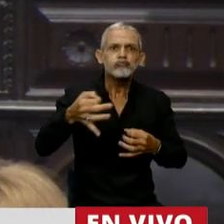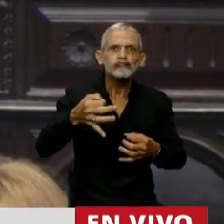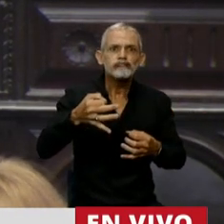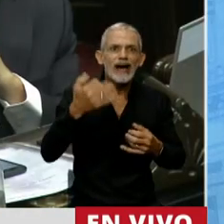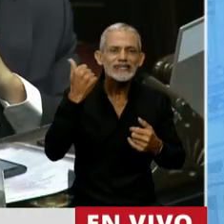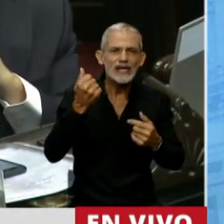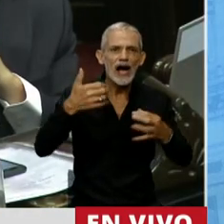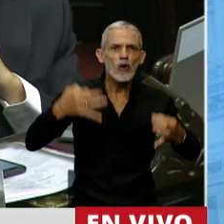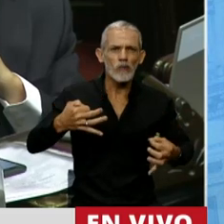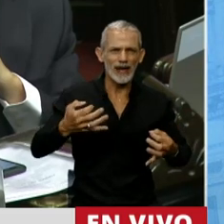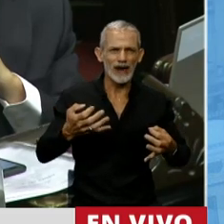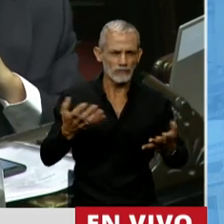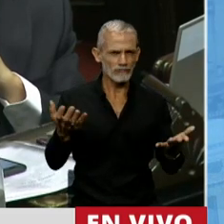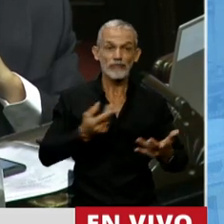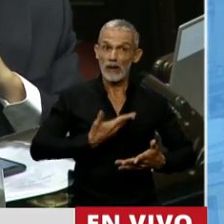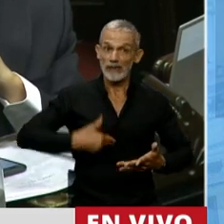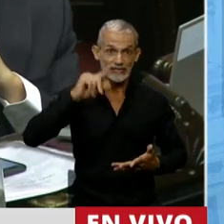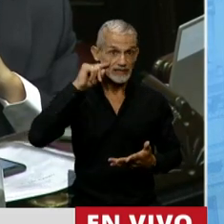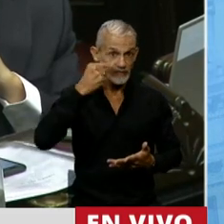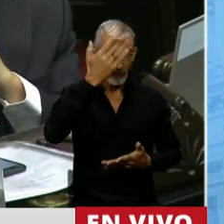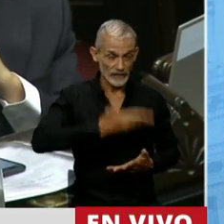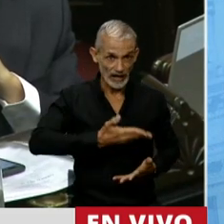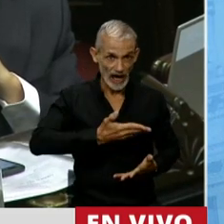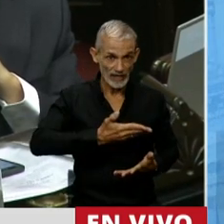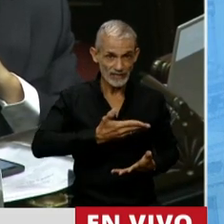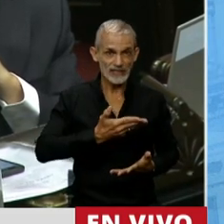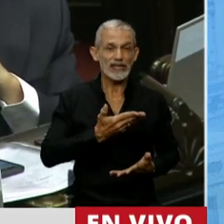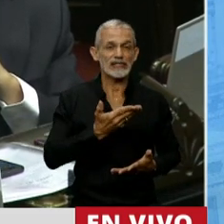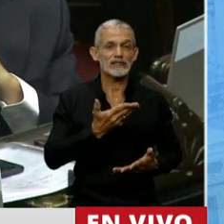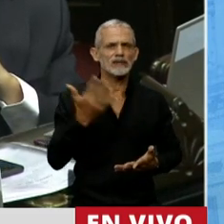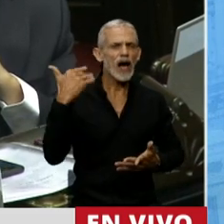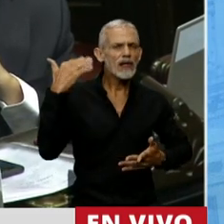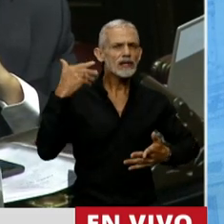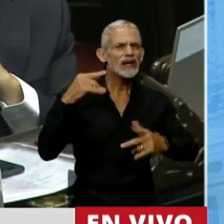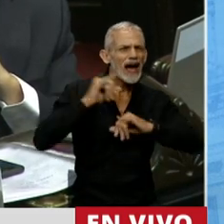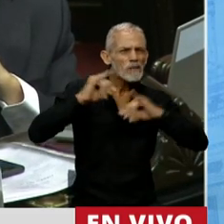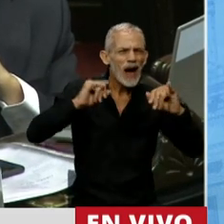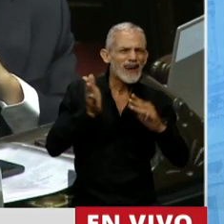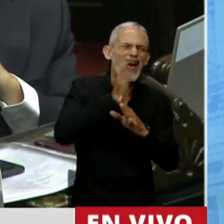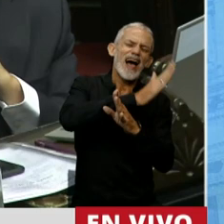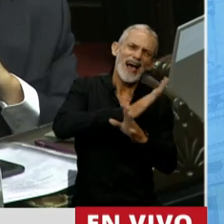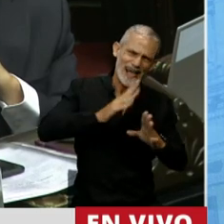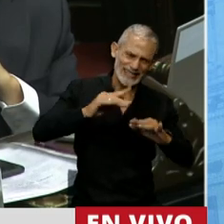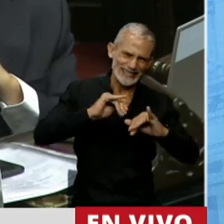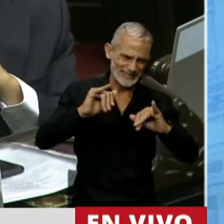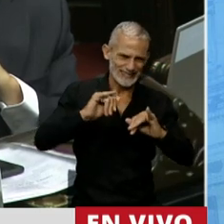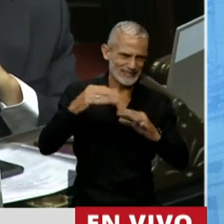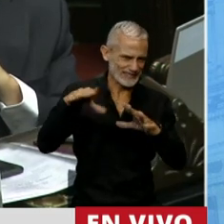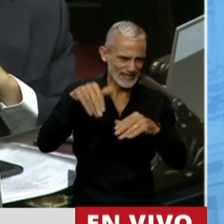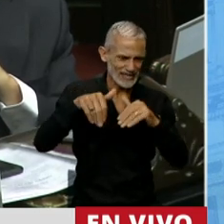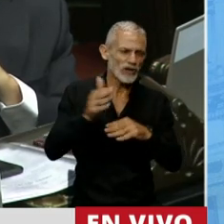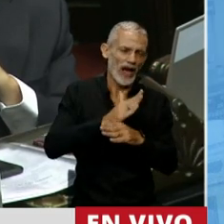efectivamente hicieron. El presidente de la Nación, Alberto Fernández, cuando estaba en campaña,